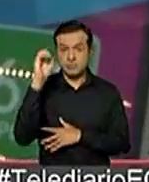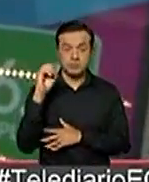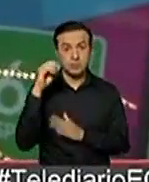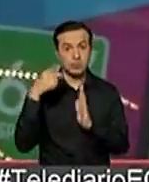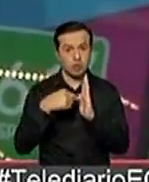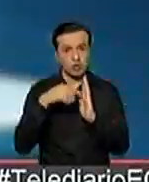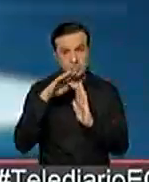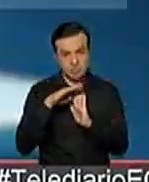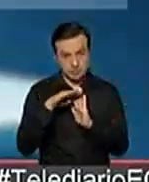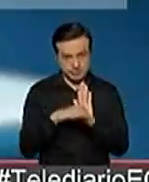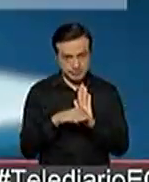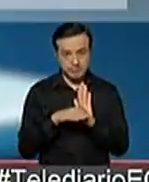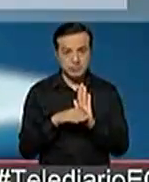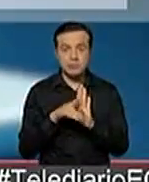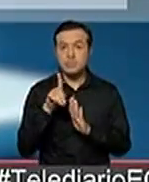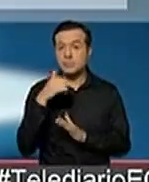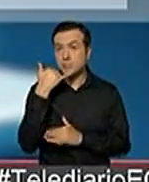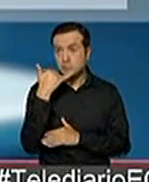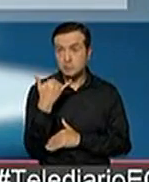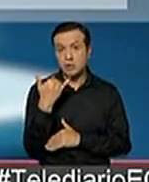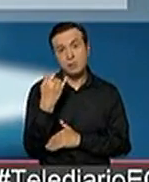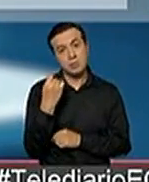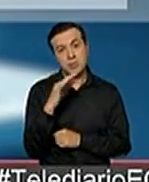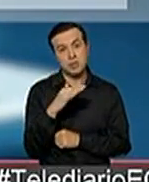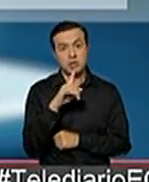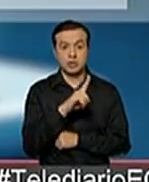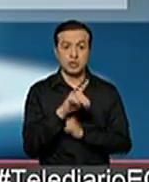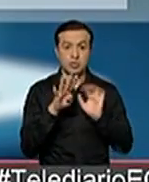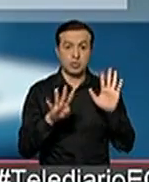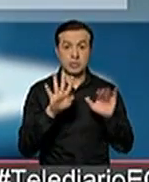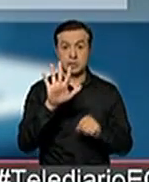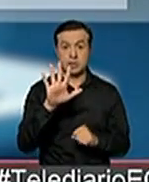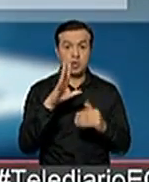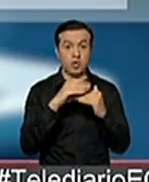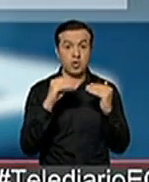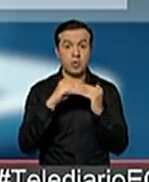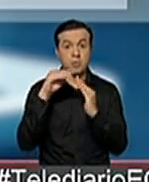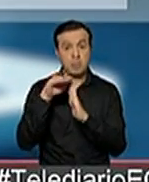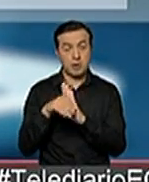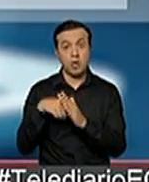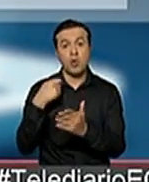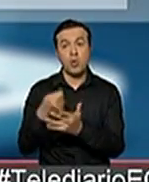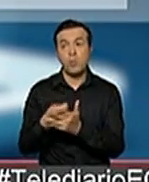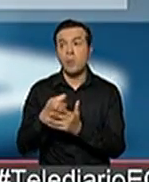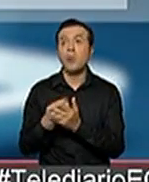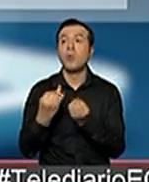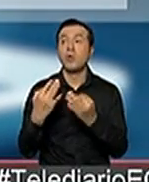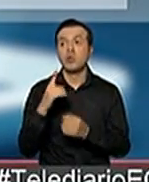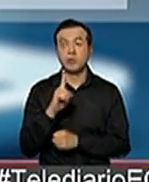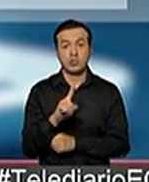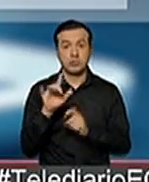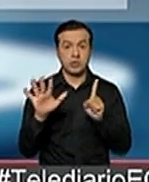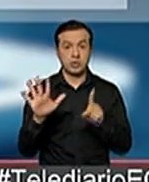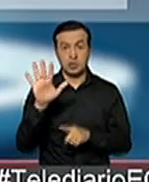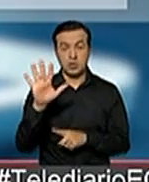en aranceles. Un smartphone que generalmente cuesta $195, ahora lo podrá adquirir en